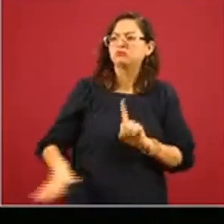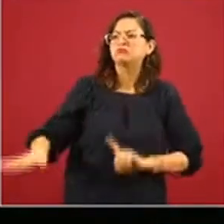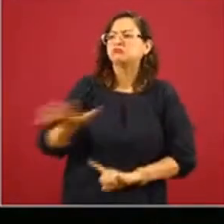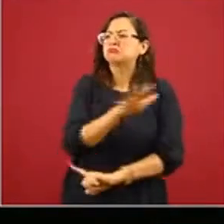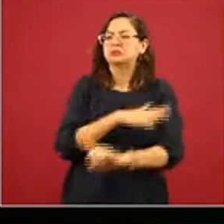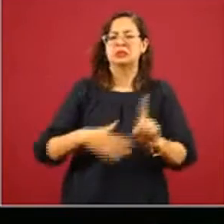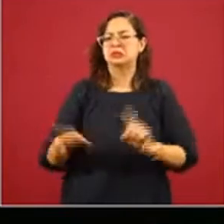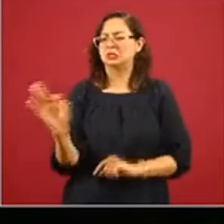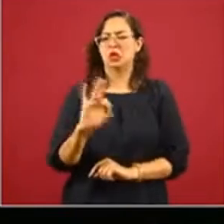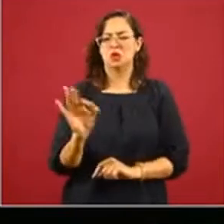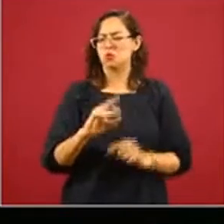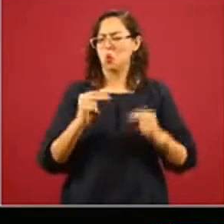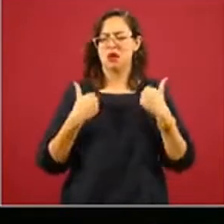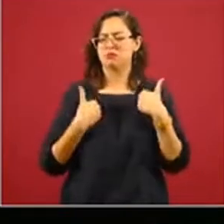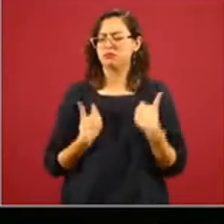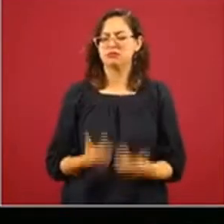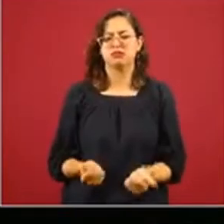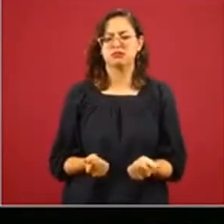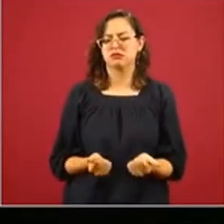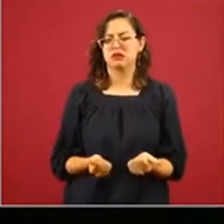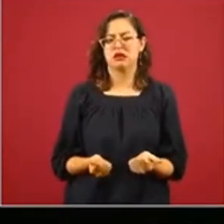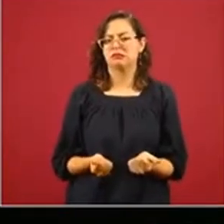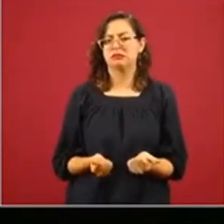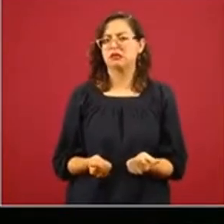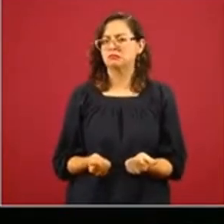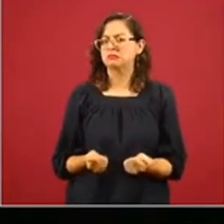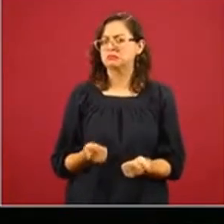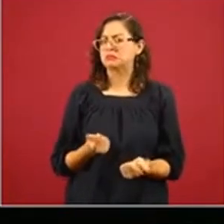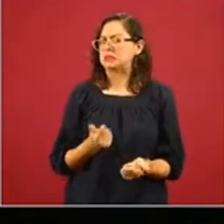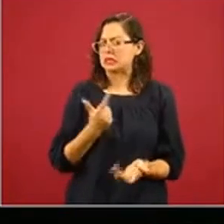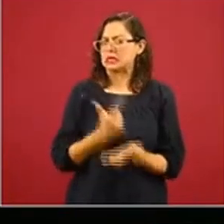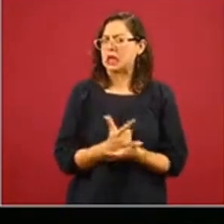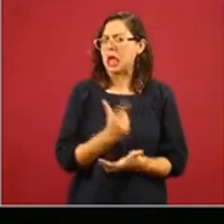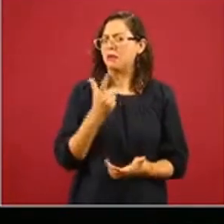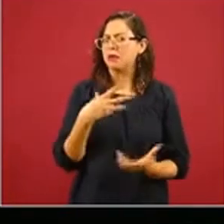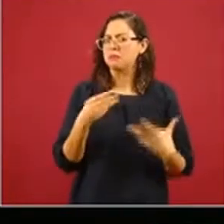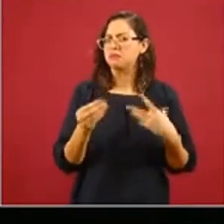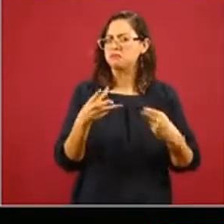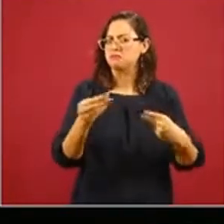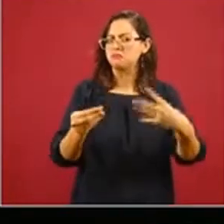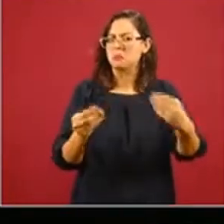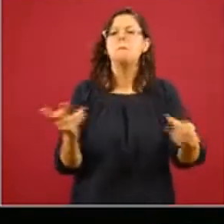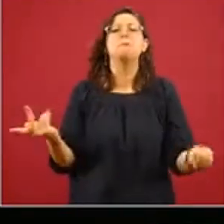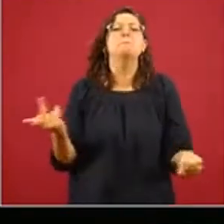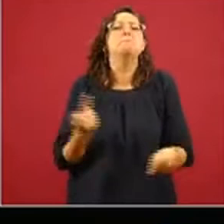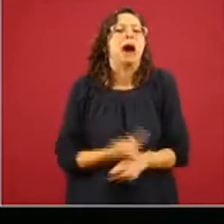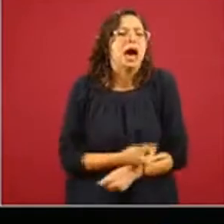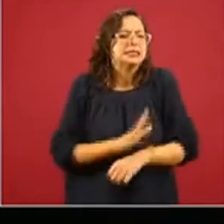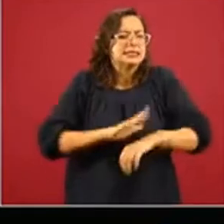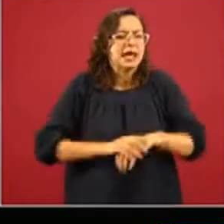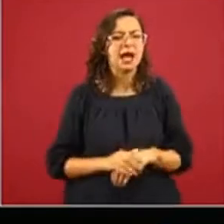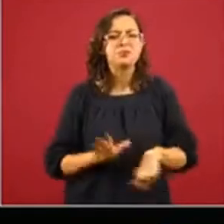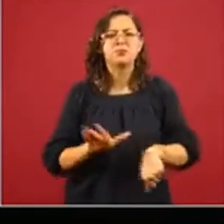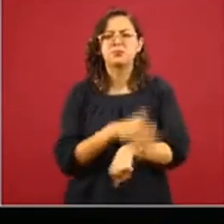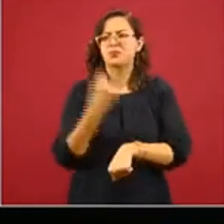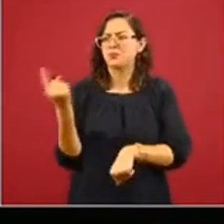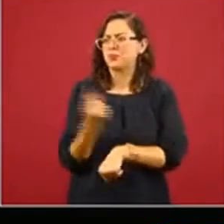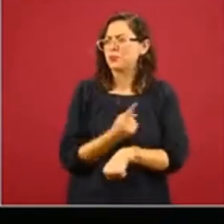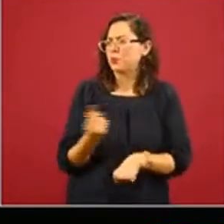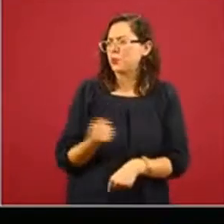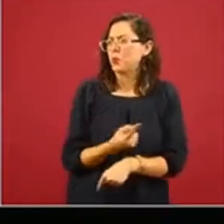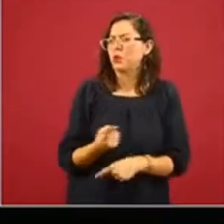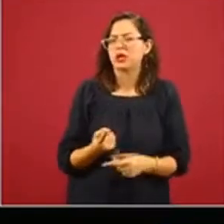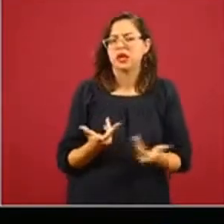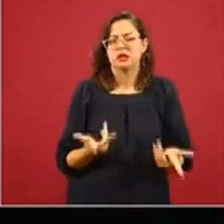no hemos entendido la realidad de la pandemia o qué está pasando, porque sí seguimos creciendo y creciendo en estas dos